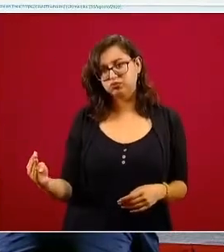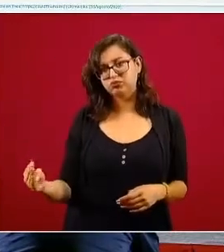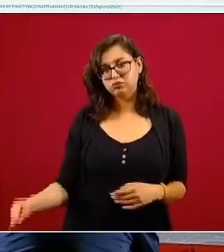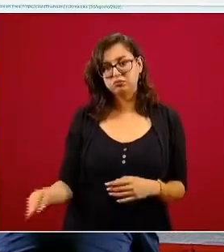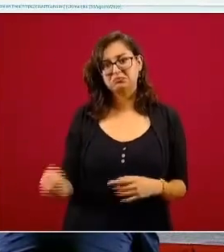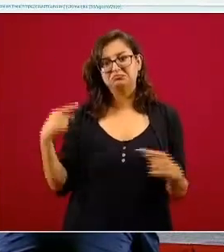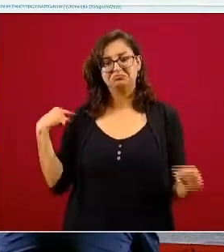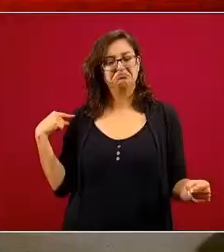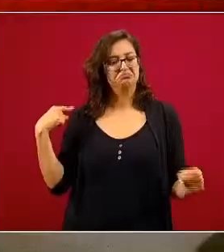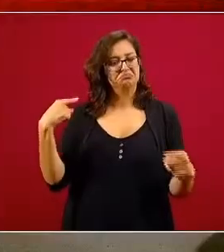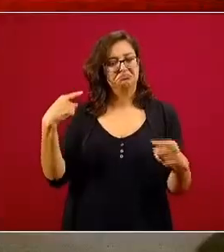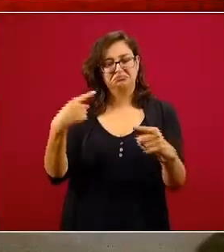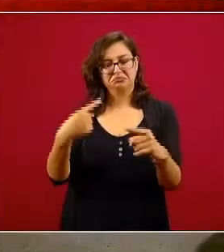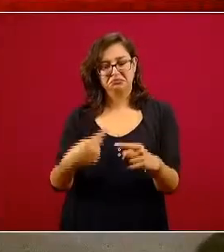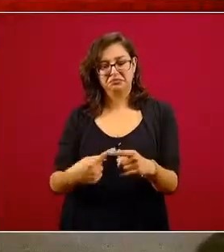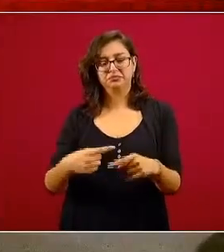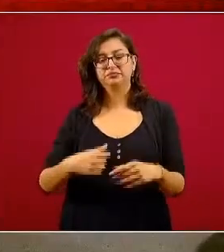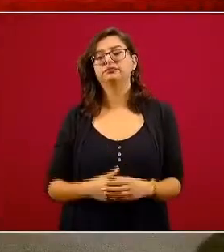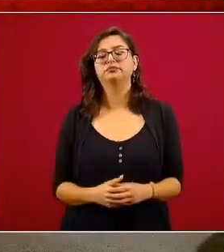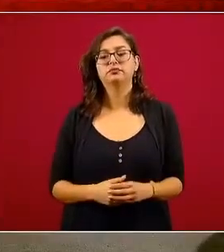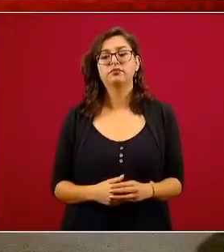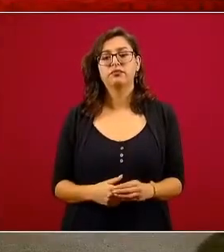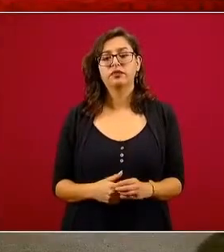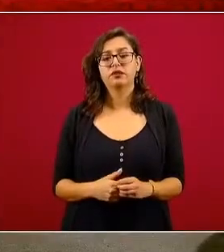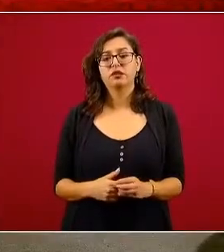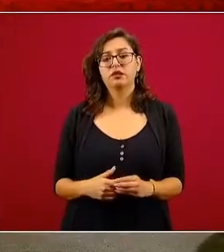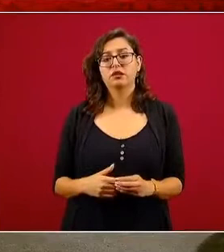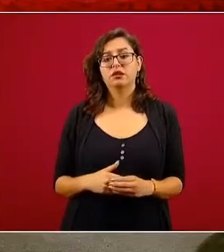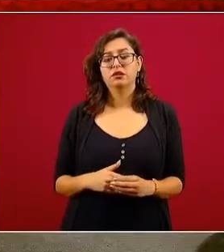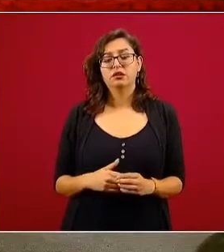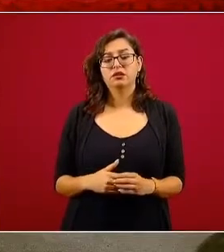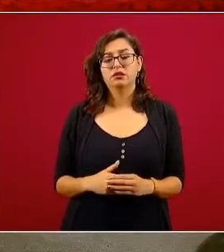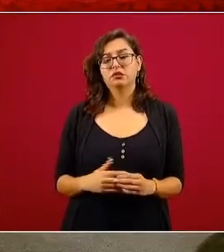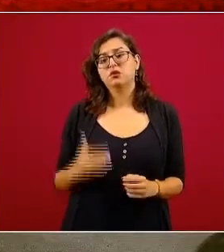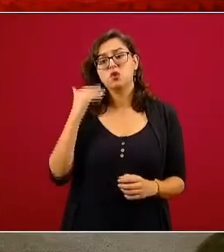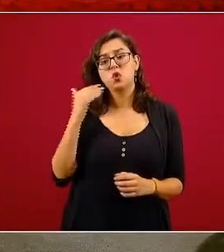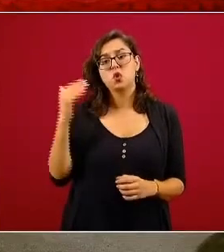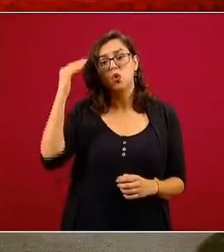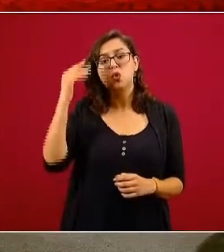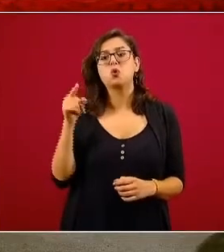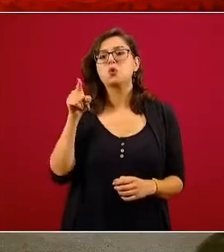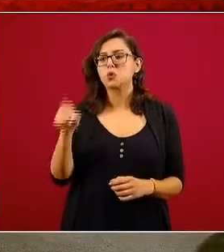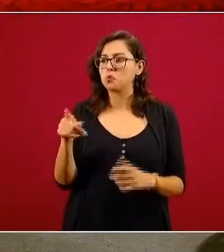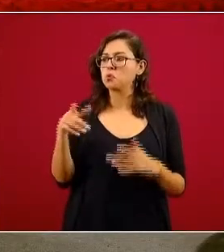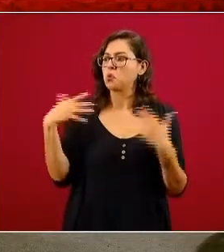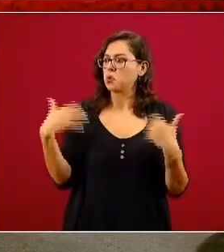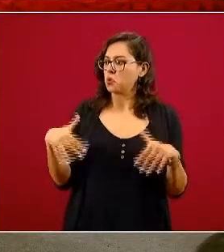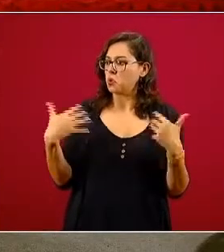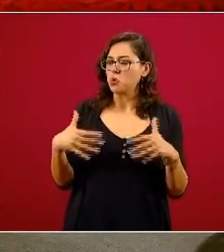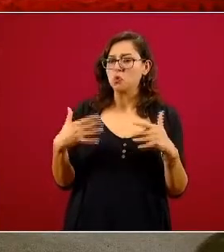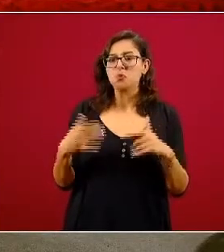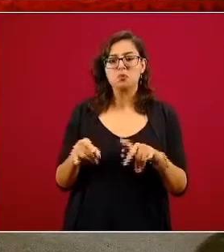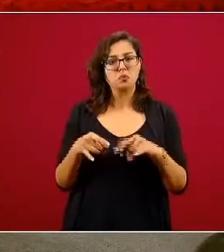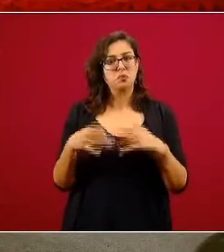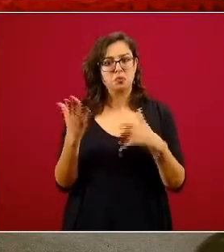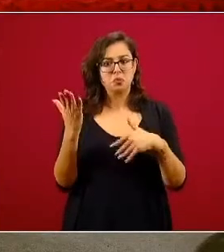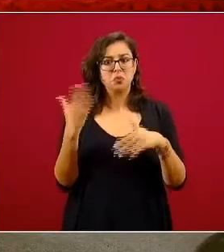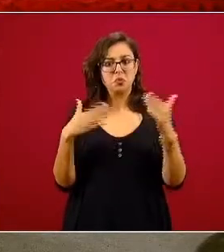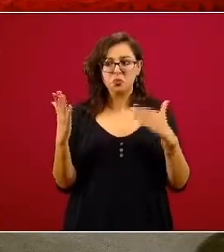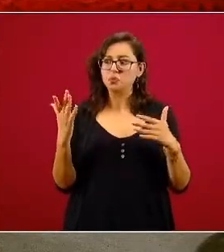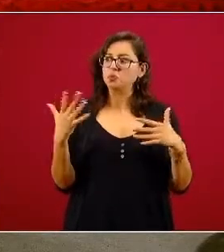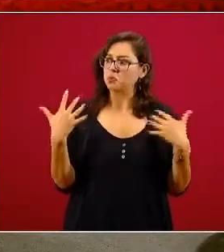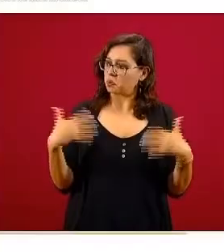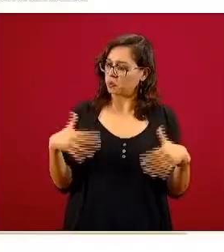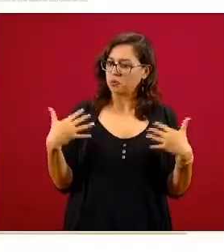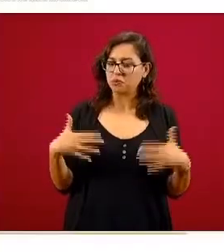las últimas semanas. Corea hasta el momento una historia, digamos, de éxito en relación a su epidemia, pero sí llama la